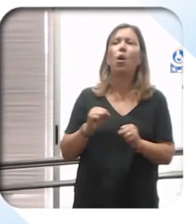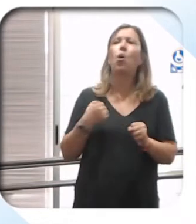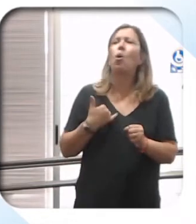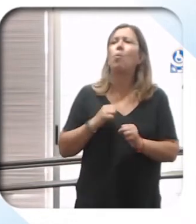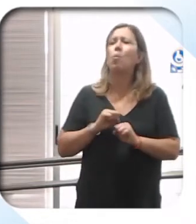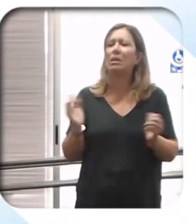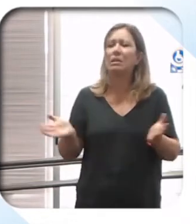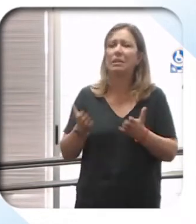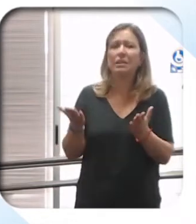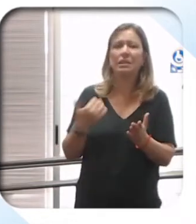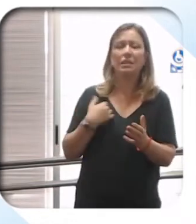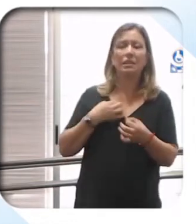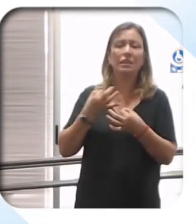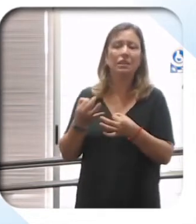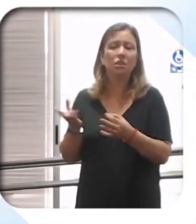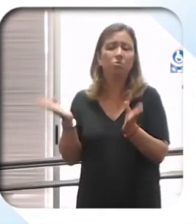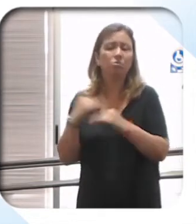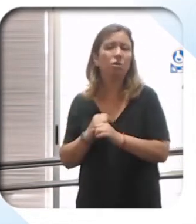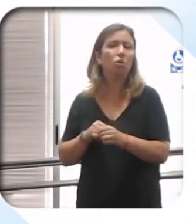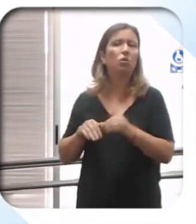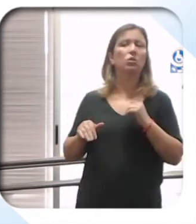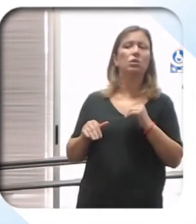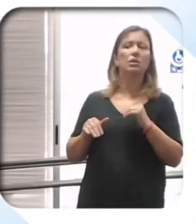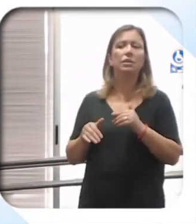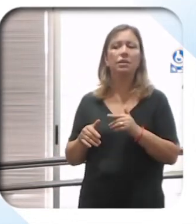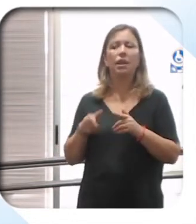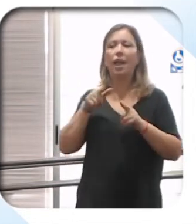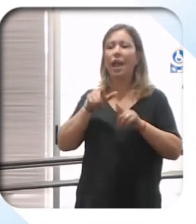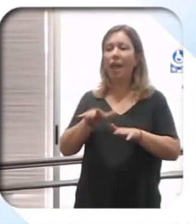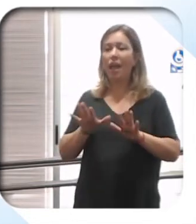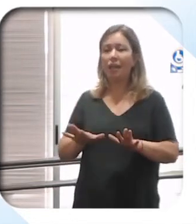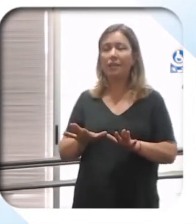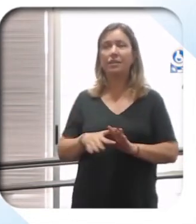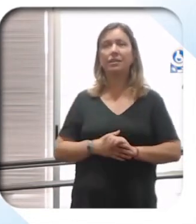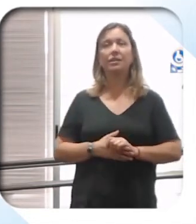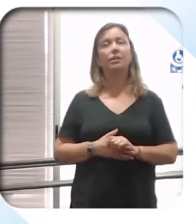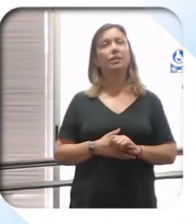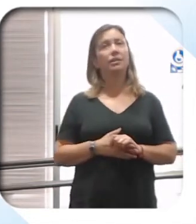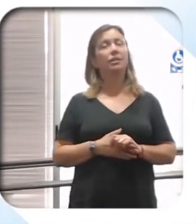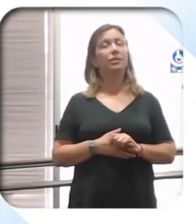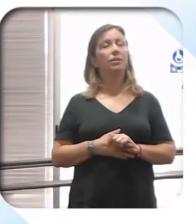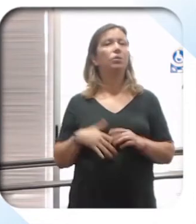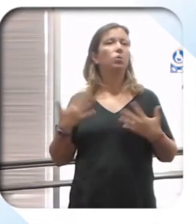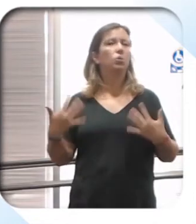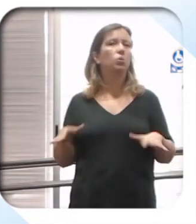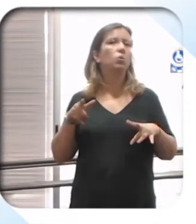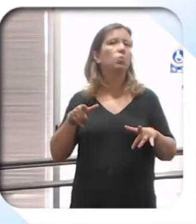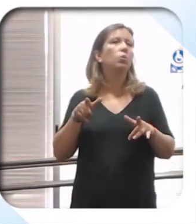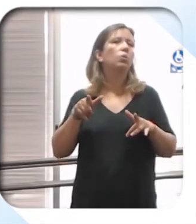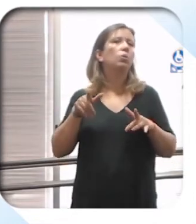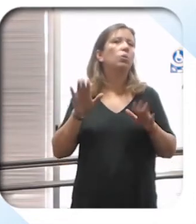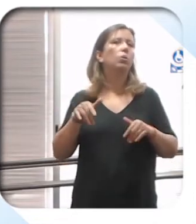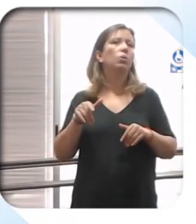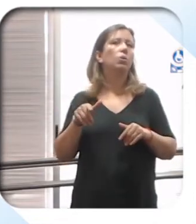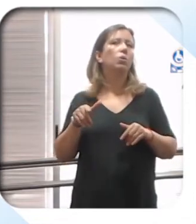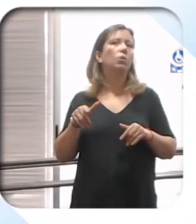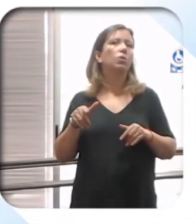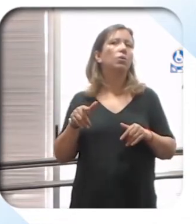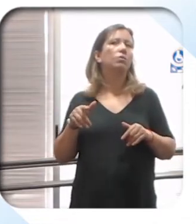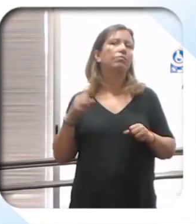y cómo y si qué y si no. Y es realmente es muy